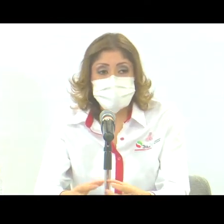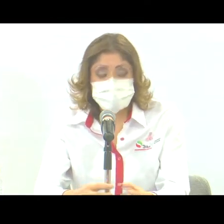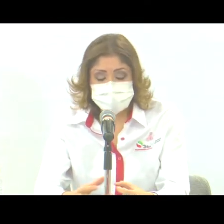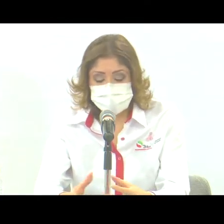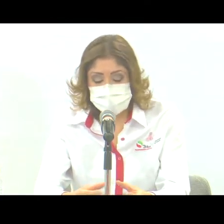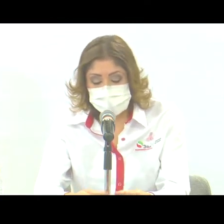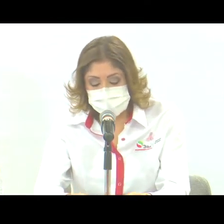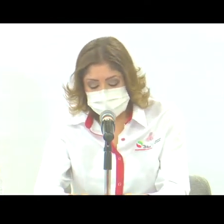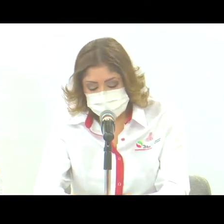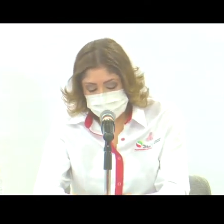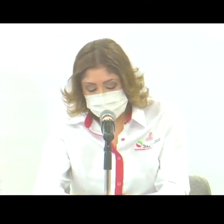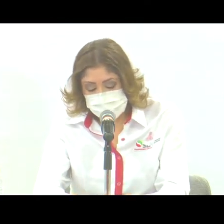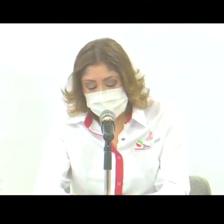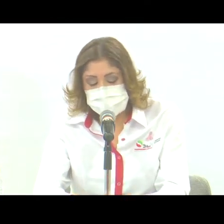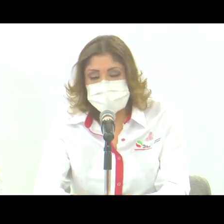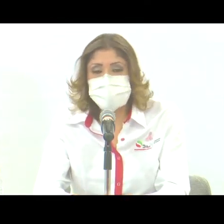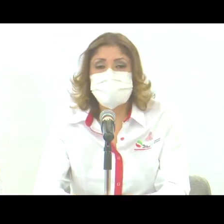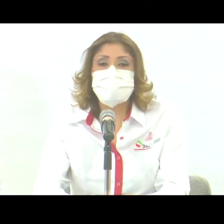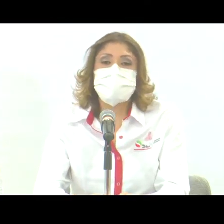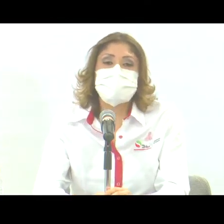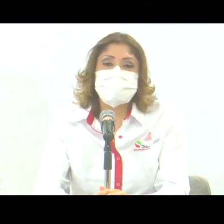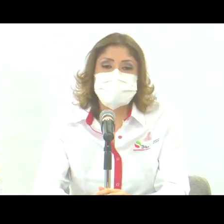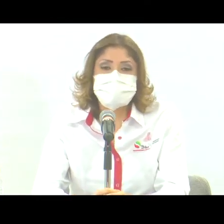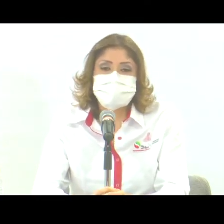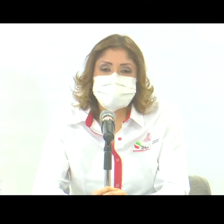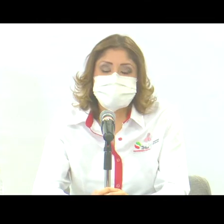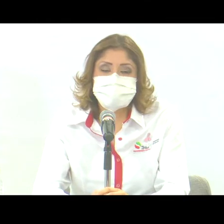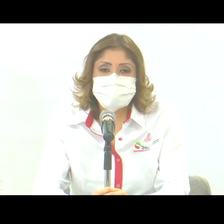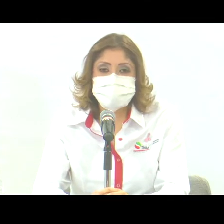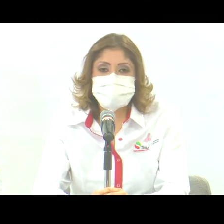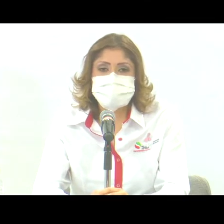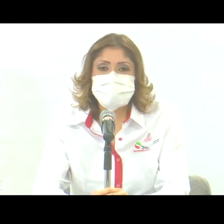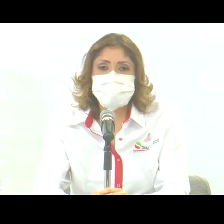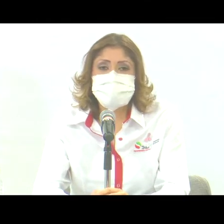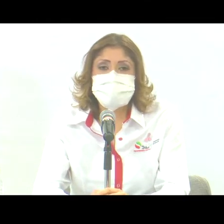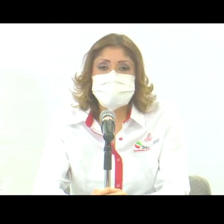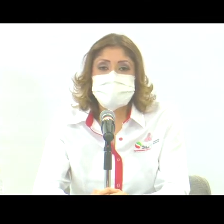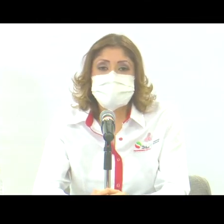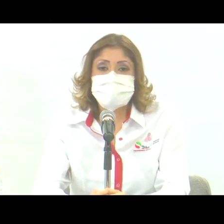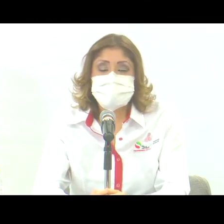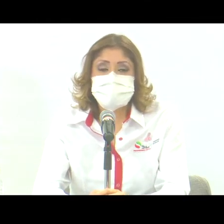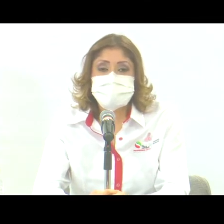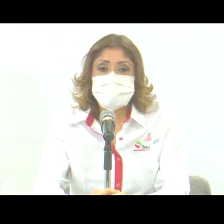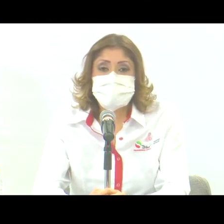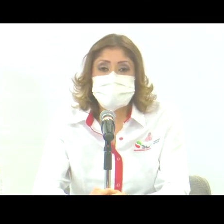de diferentes núcleos familiares y decidimos ir antes.